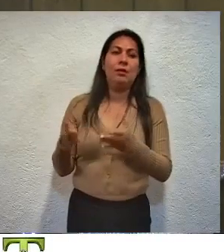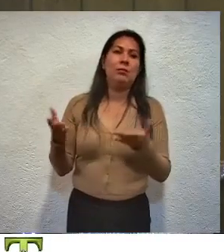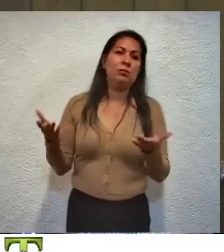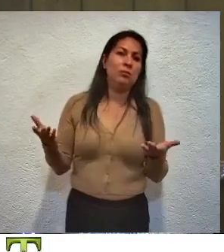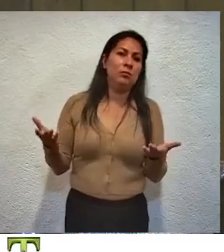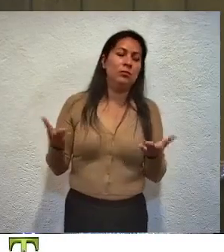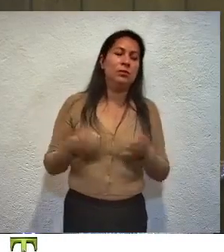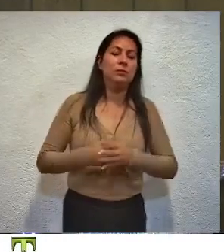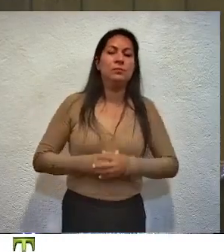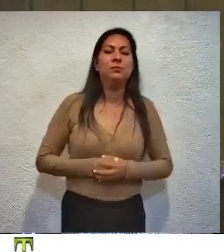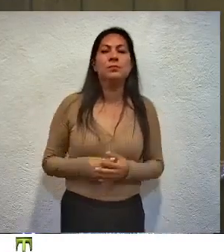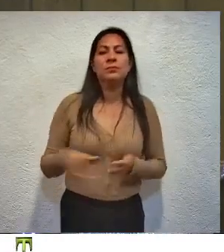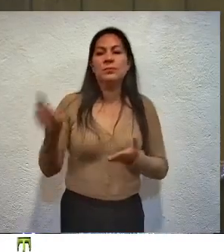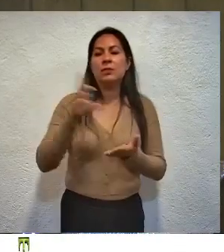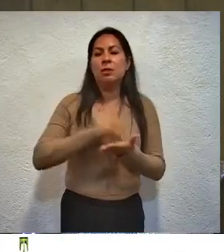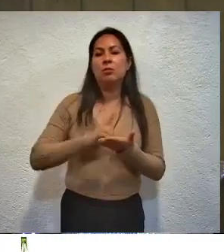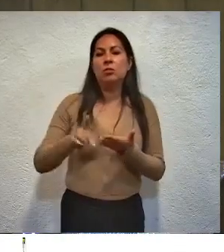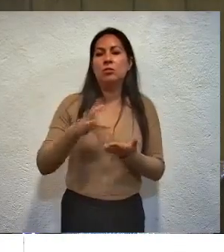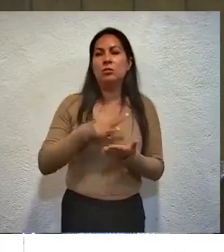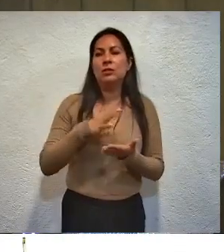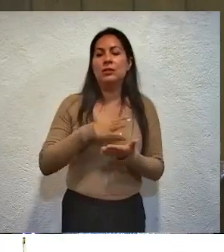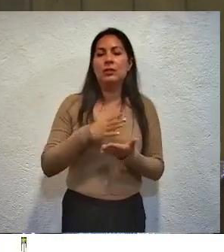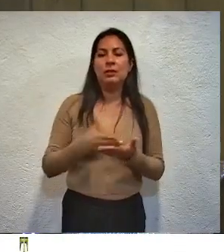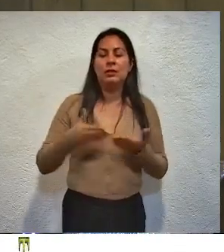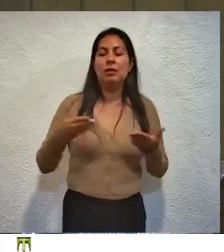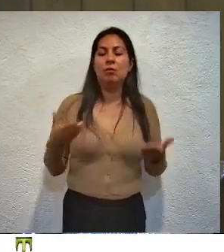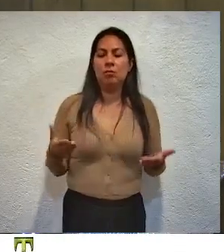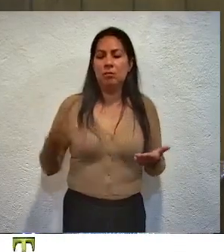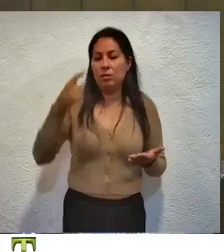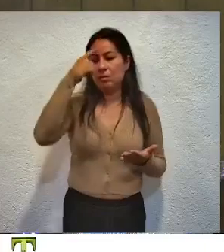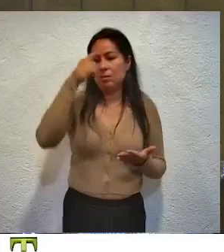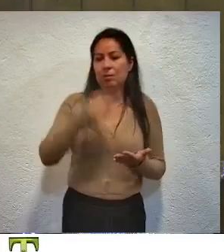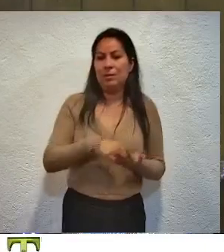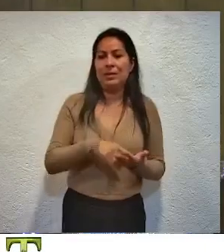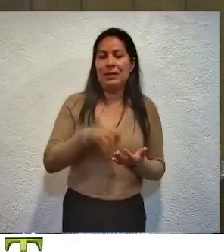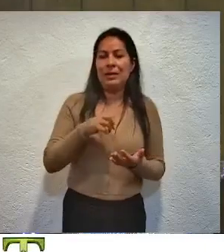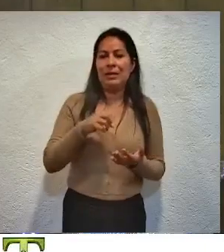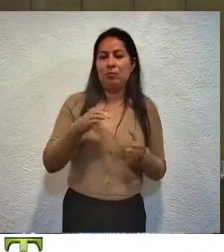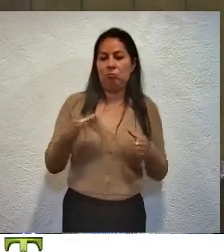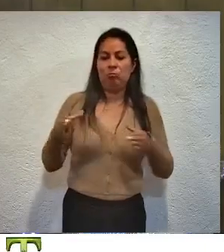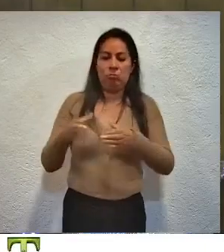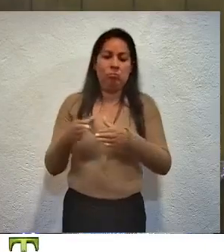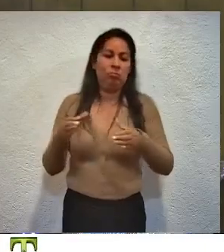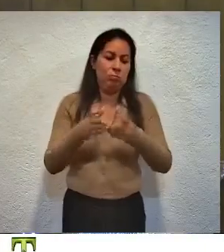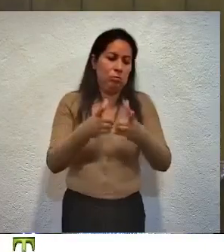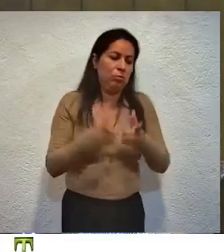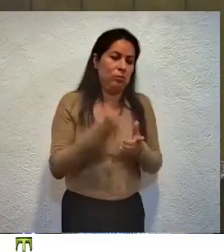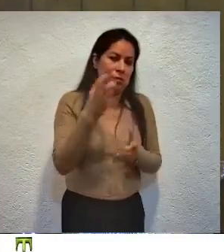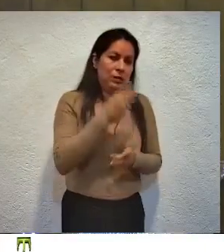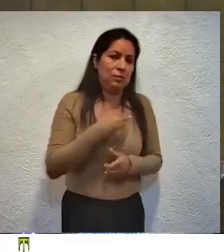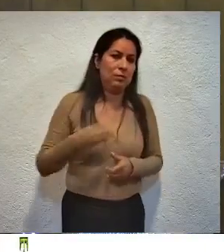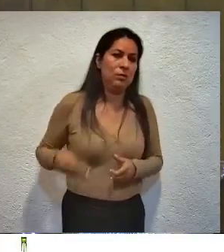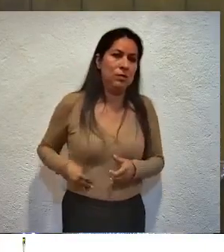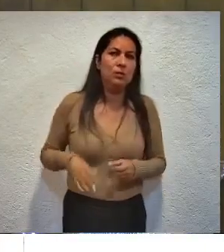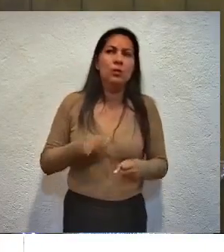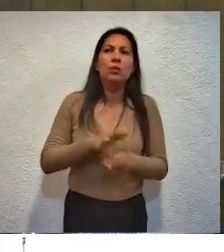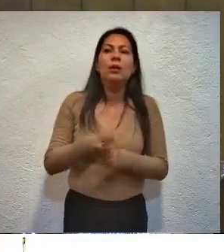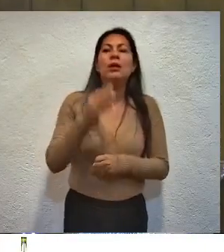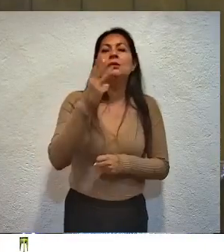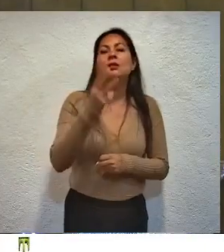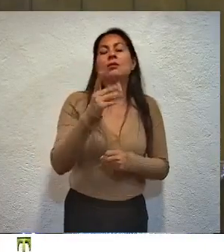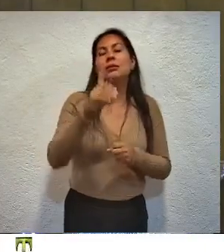entonces los derechos que ahorita se encuentran vigentes para las etnias que componen este municipio son las